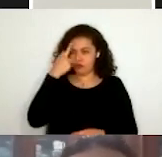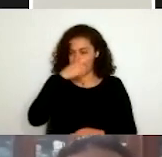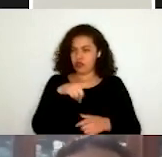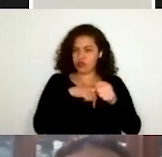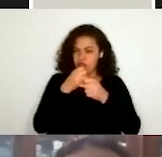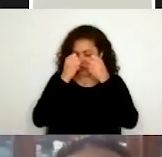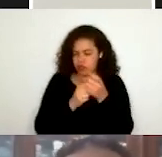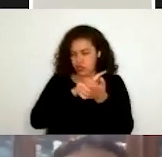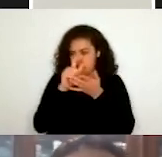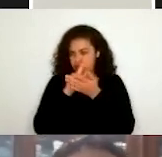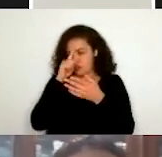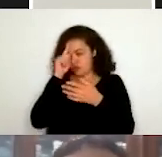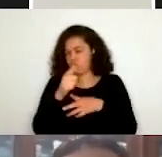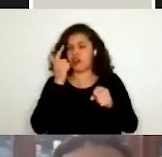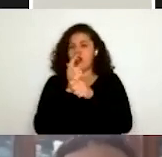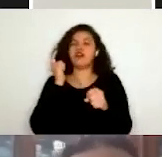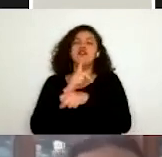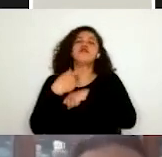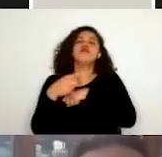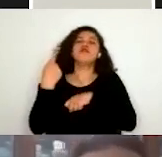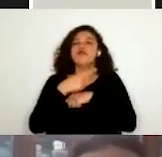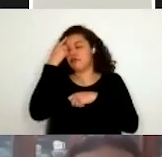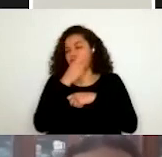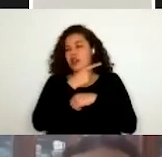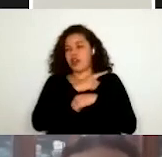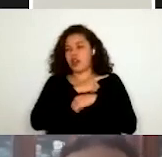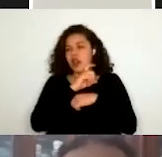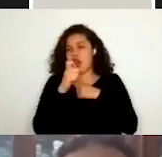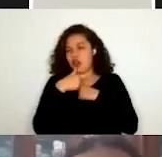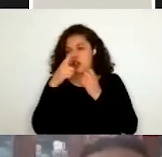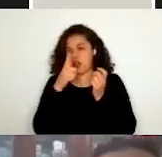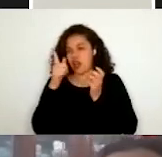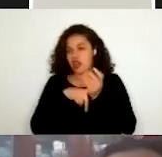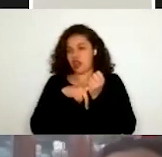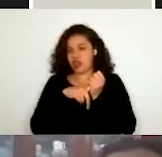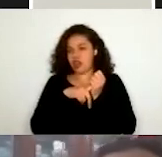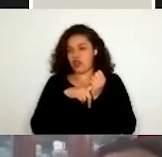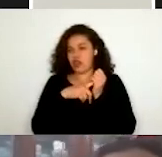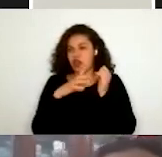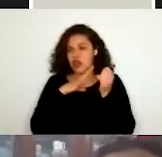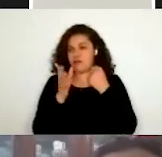e identificación de riesgos por fluidos conducidos en tuberías.